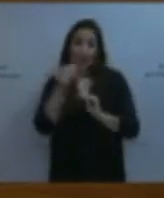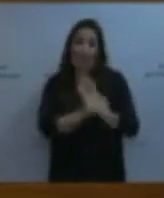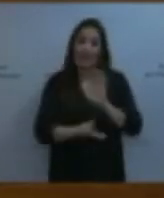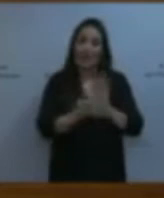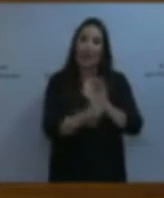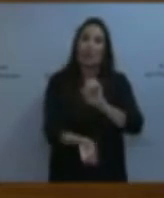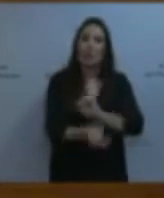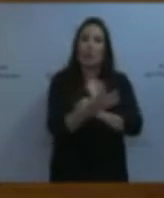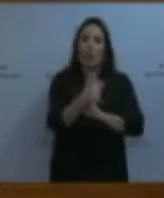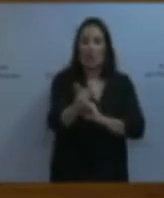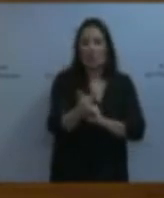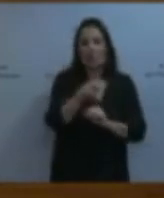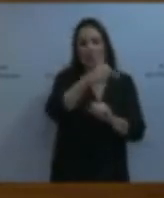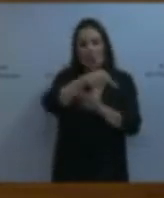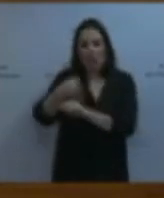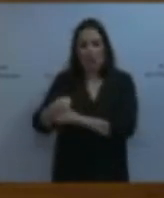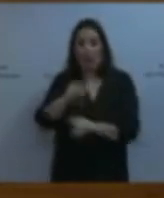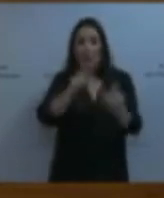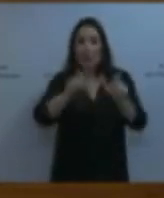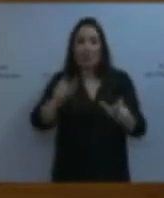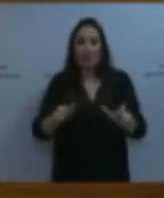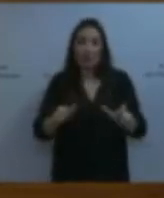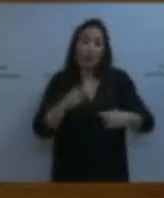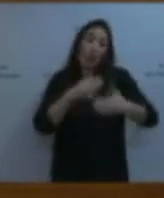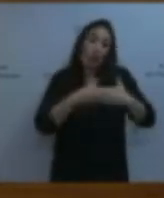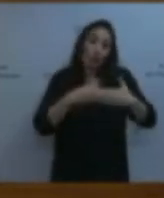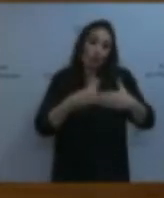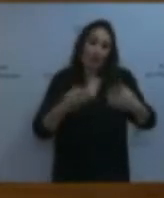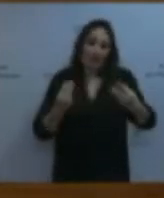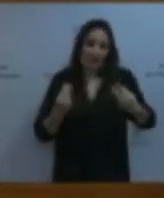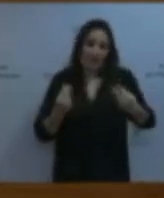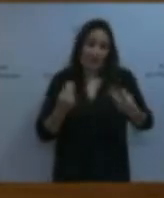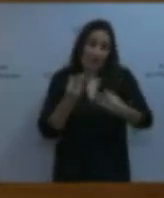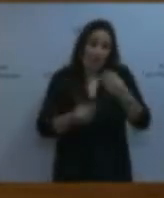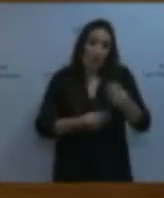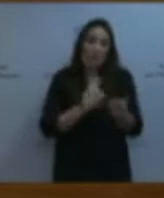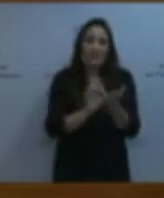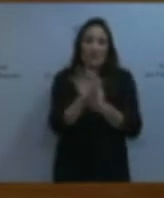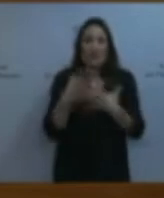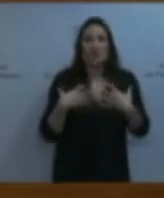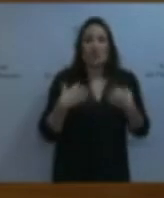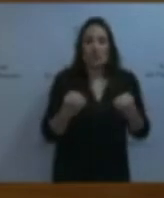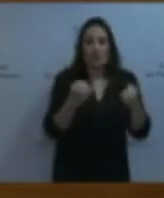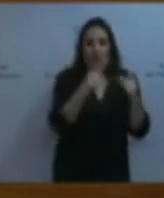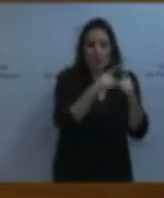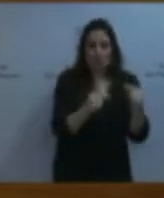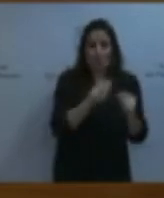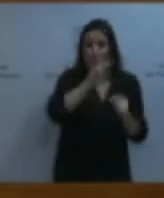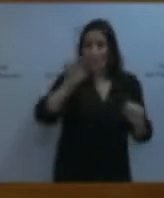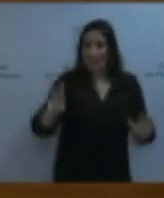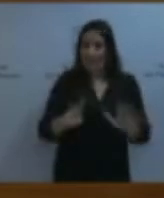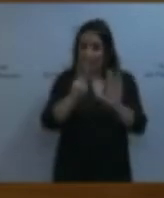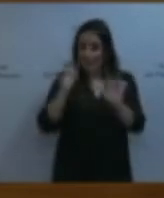establecieron los derechos y obligaciones de los usuarios de los servicios de salud en Asturias. Desde el 2007, el alumnado de los